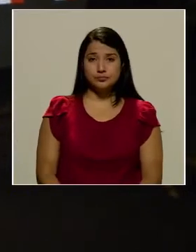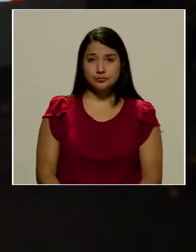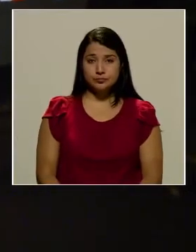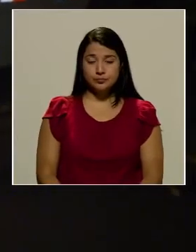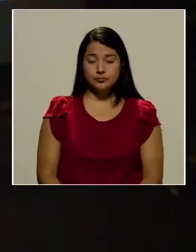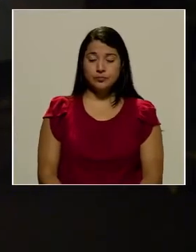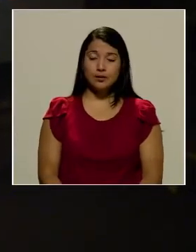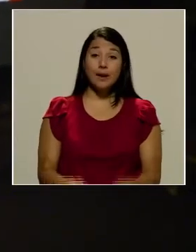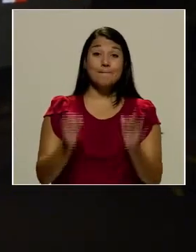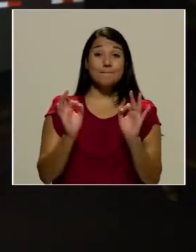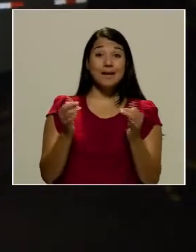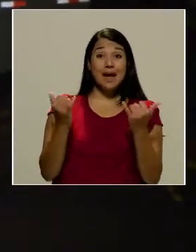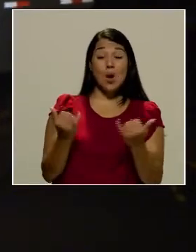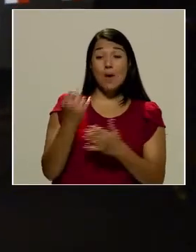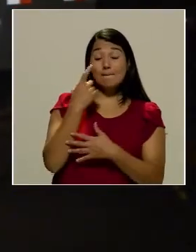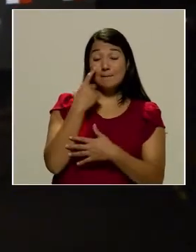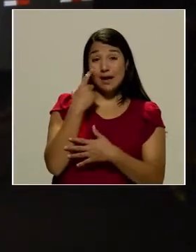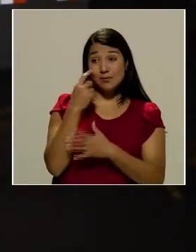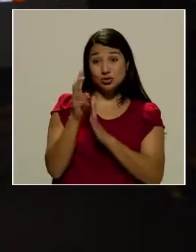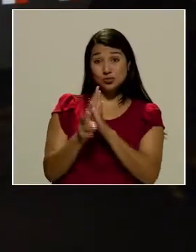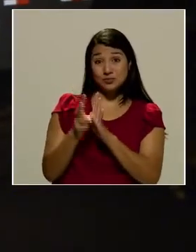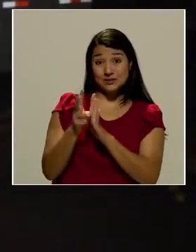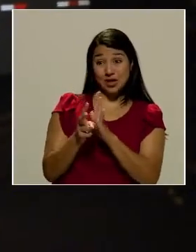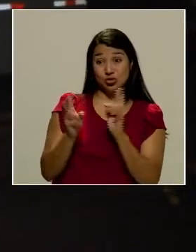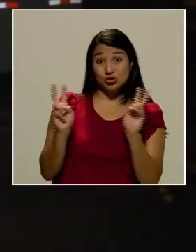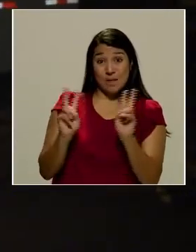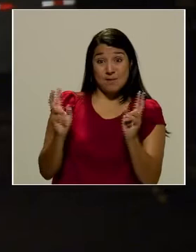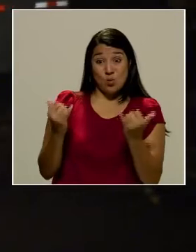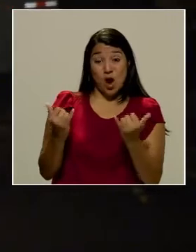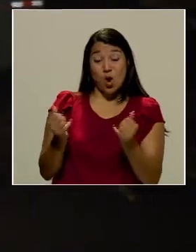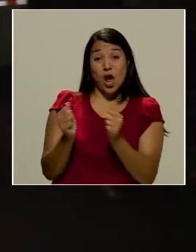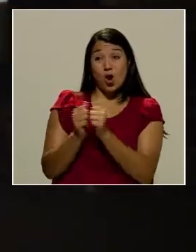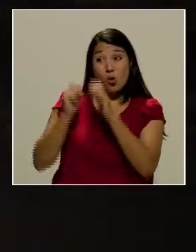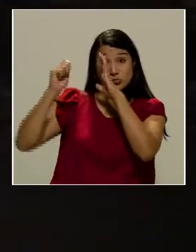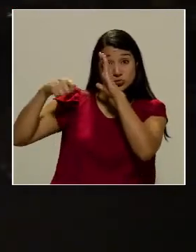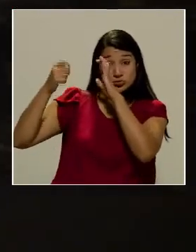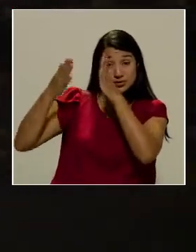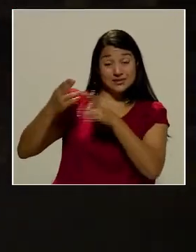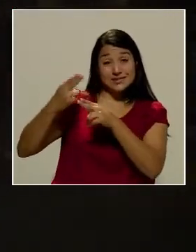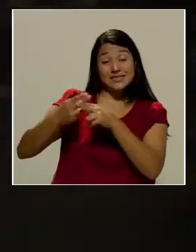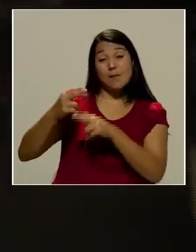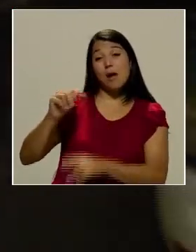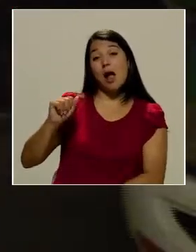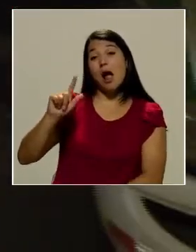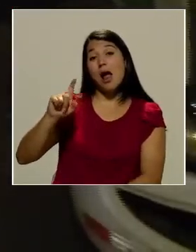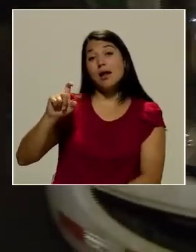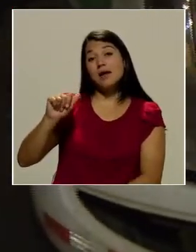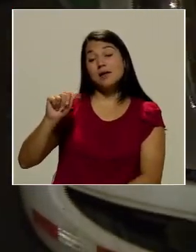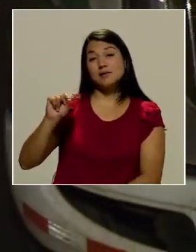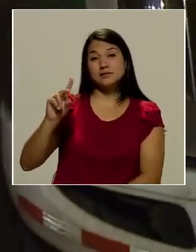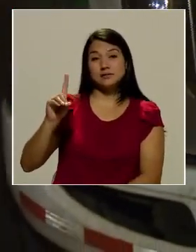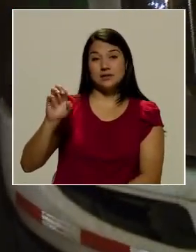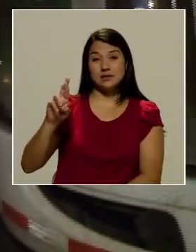Bien, vamos a ver también imágenes en vivo en este momento con el camarógrafo Alexander Vargas de cómo se mantiene acá el bloqueo